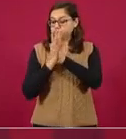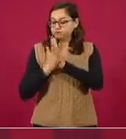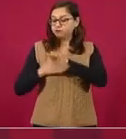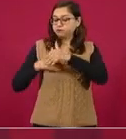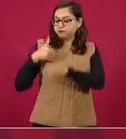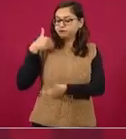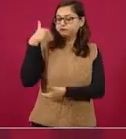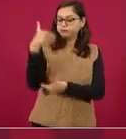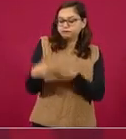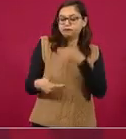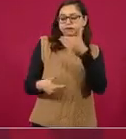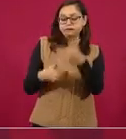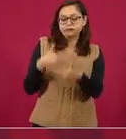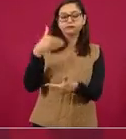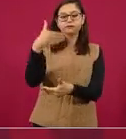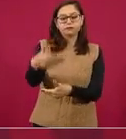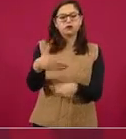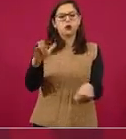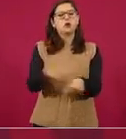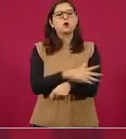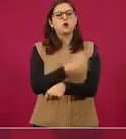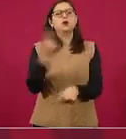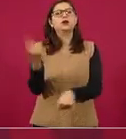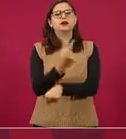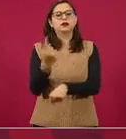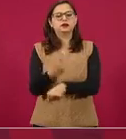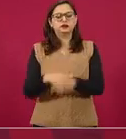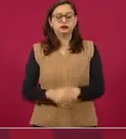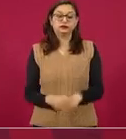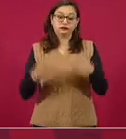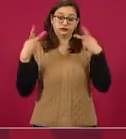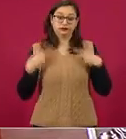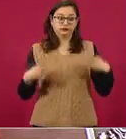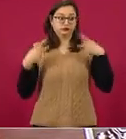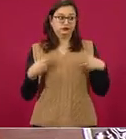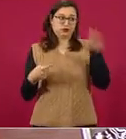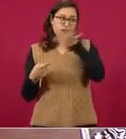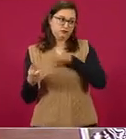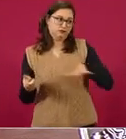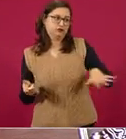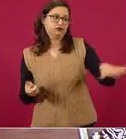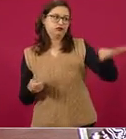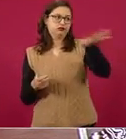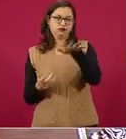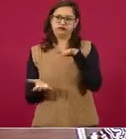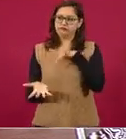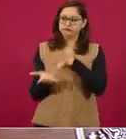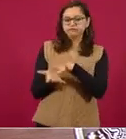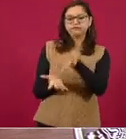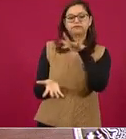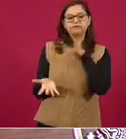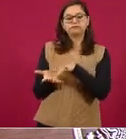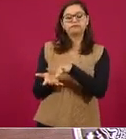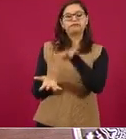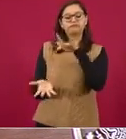porque la gente lo está impulsando, el pueblo lo está impulsando, y